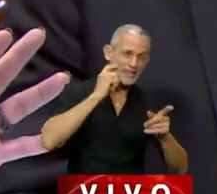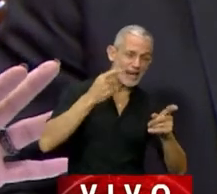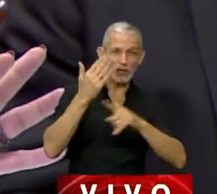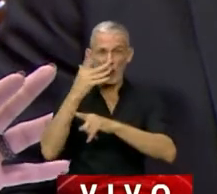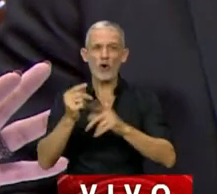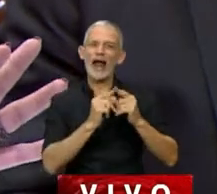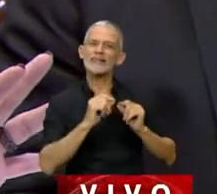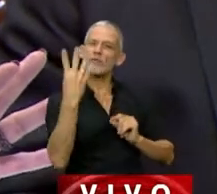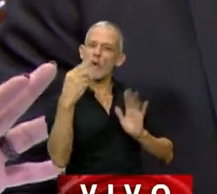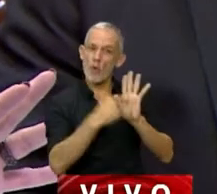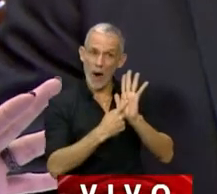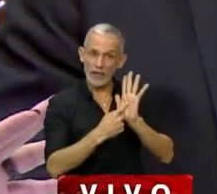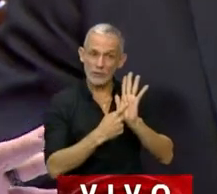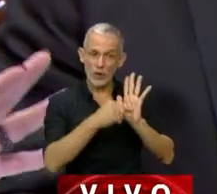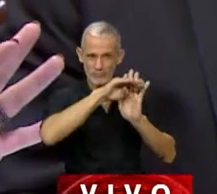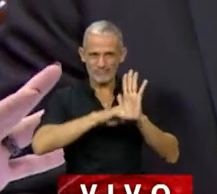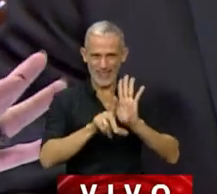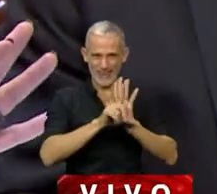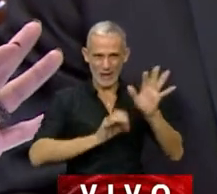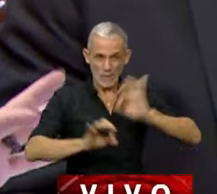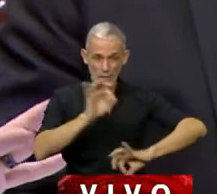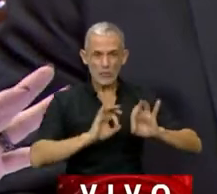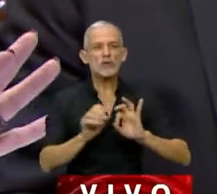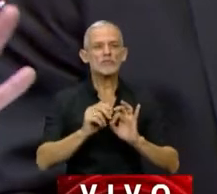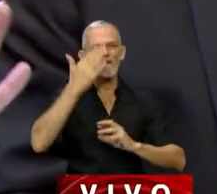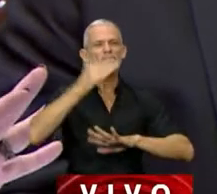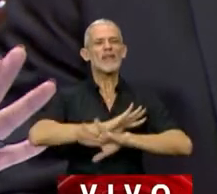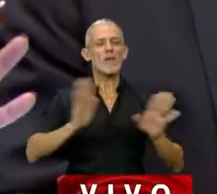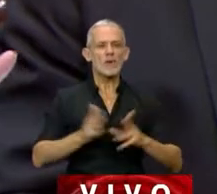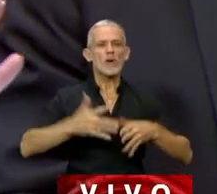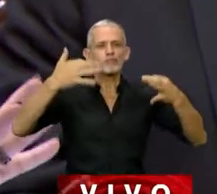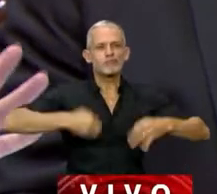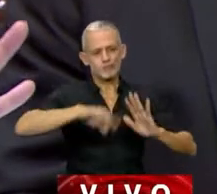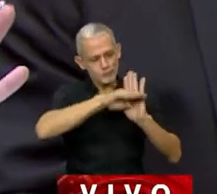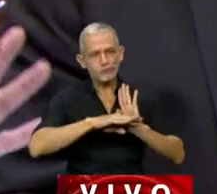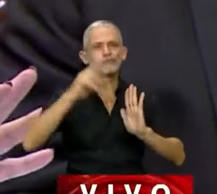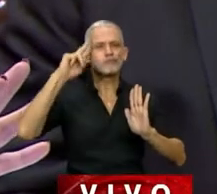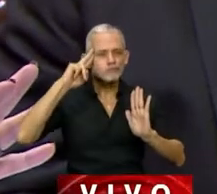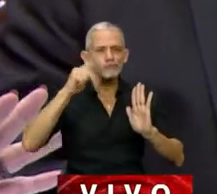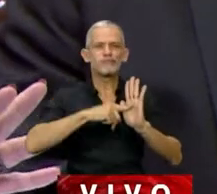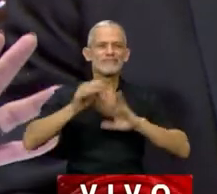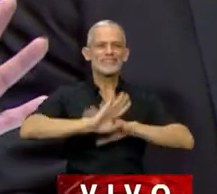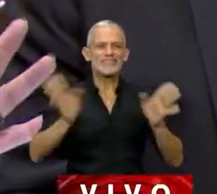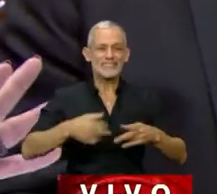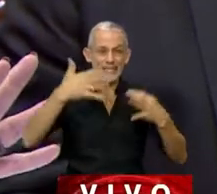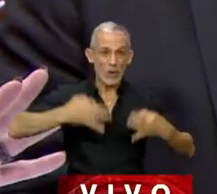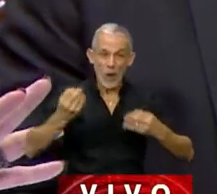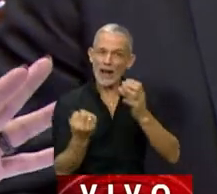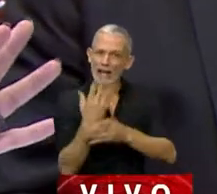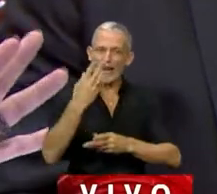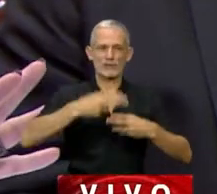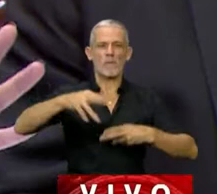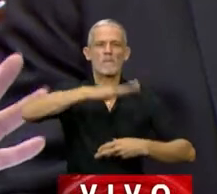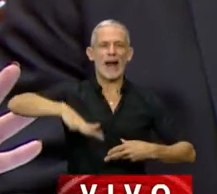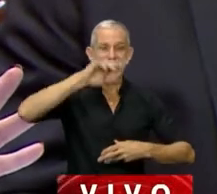el artículo 4 de este artículo, estamos finalmente cumpliendo y honrando el compromiso de creación